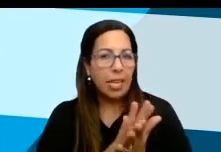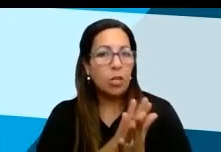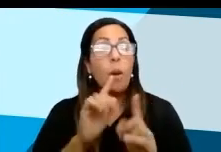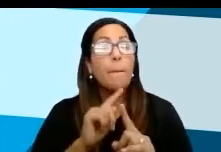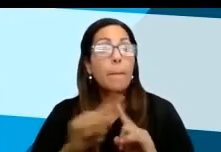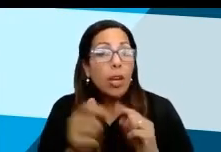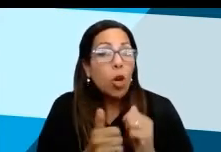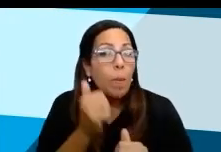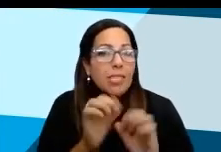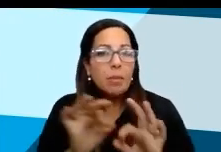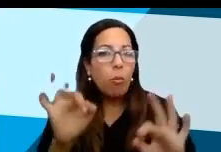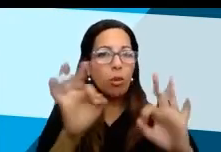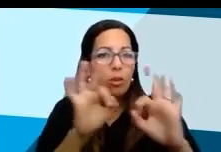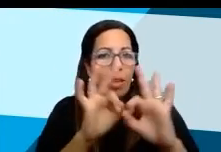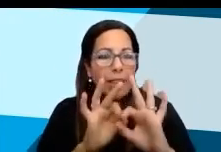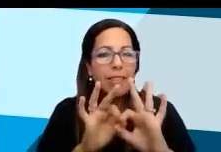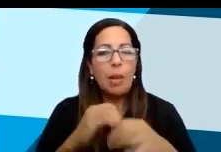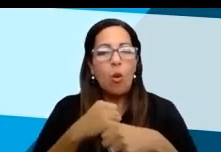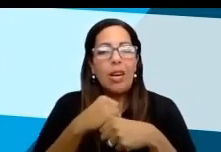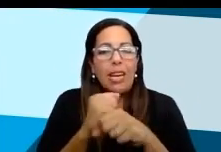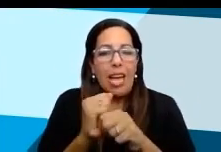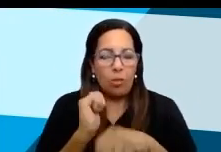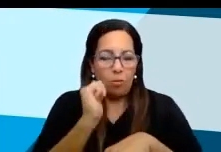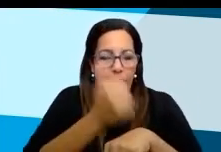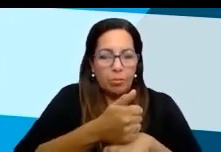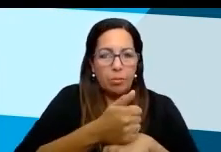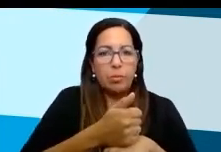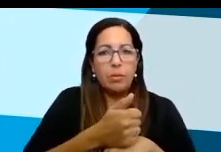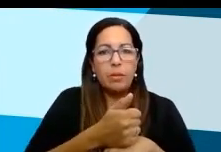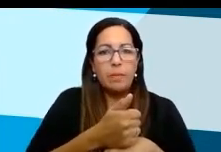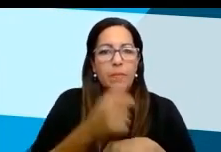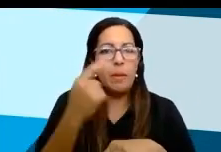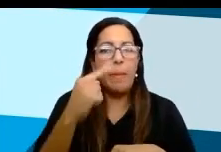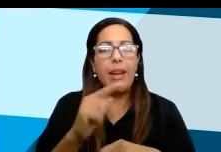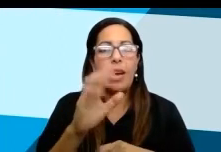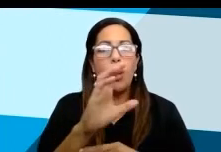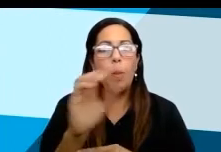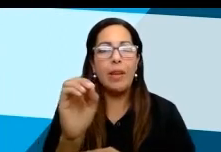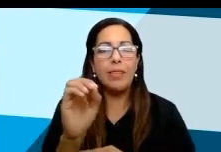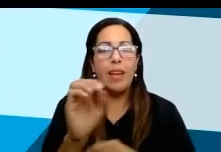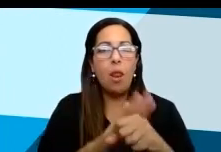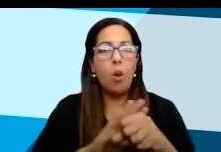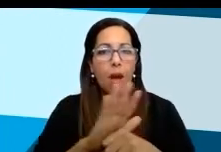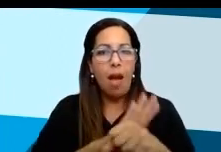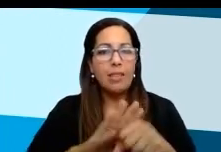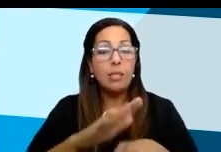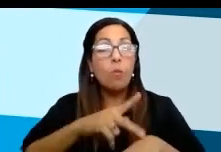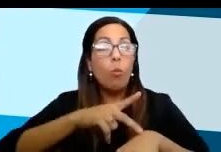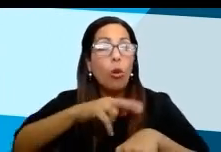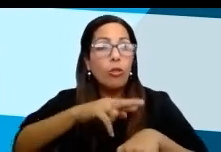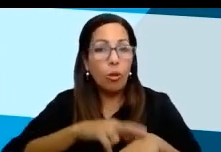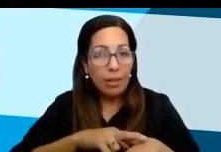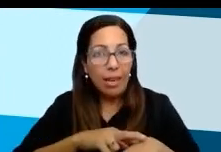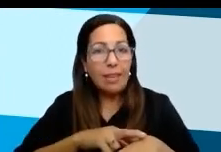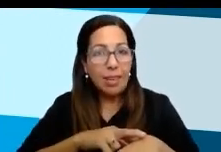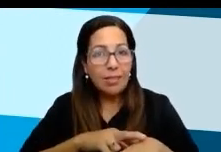importante aquí es que estamos creando un espacio para que compañías locales, las compañías puertorriqueñas,